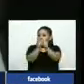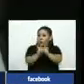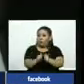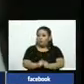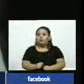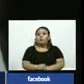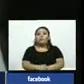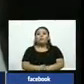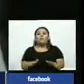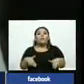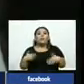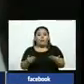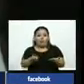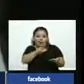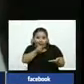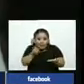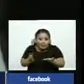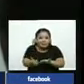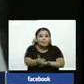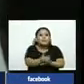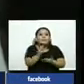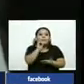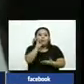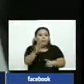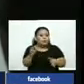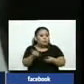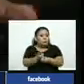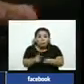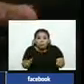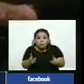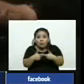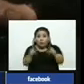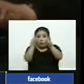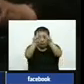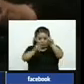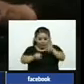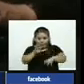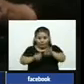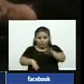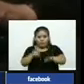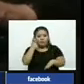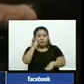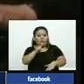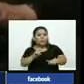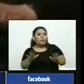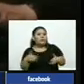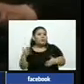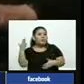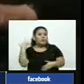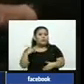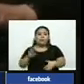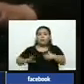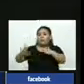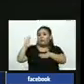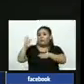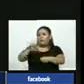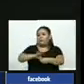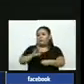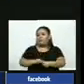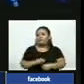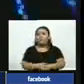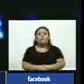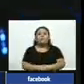respectivamente. El informe indica que la libertad en la red de esos países se vio comprometida durante periodos electorales.